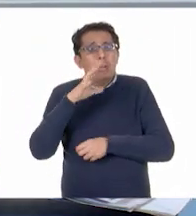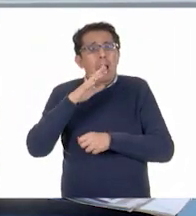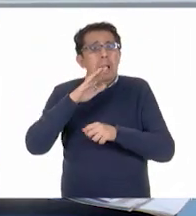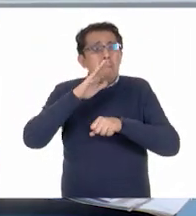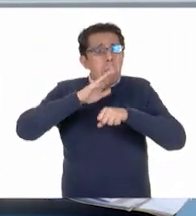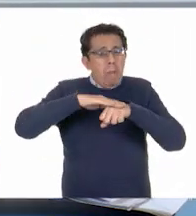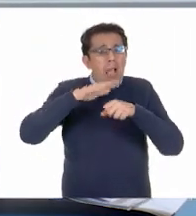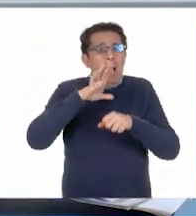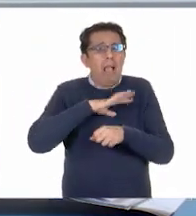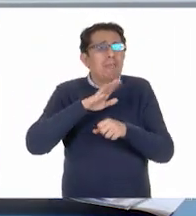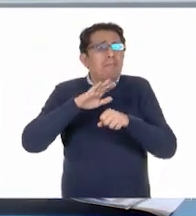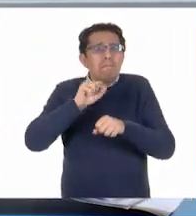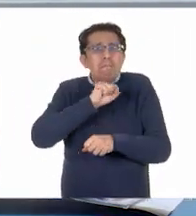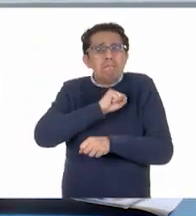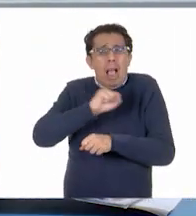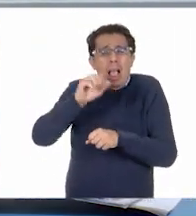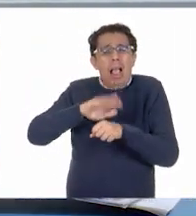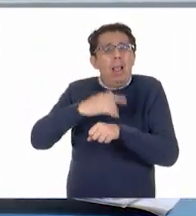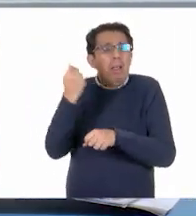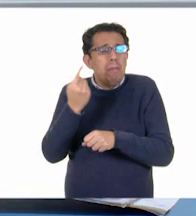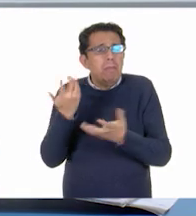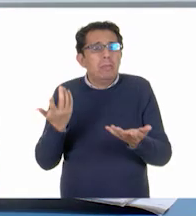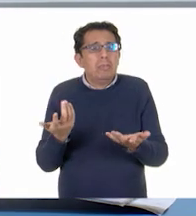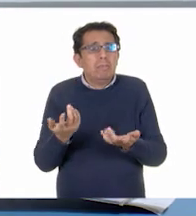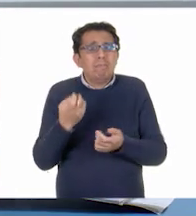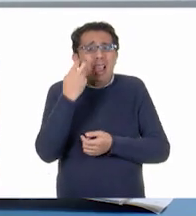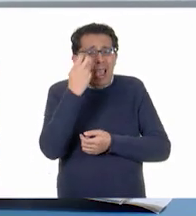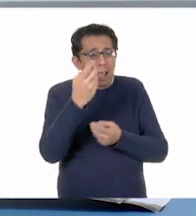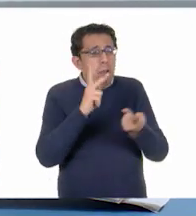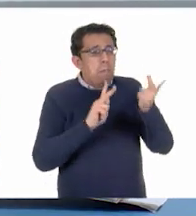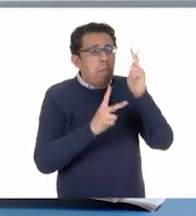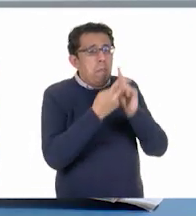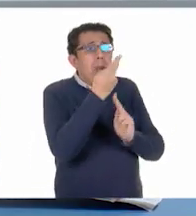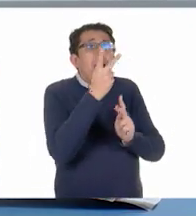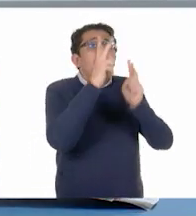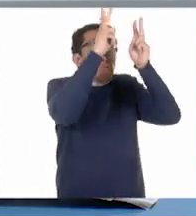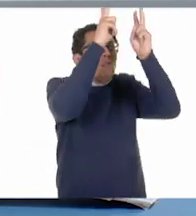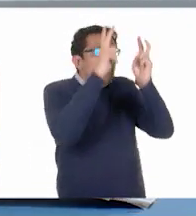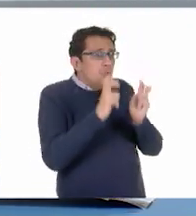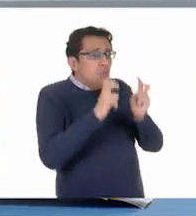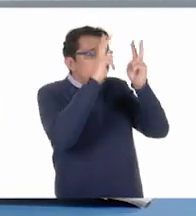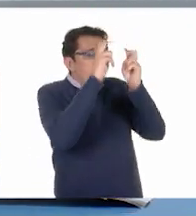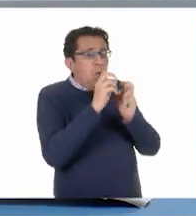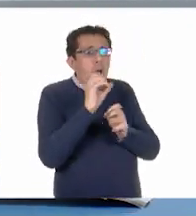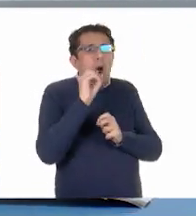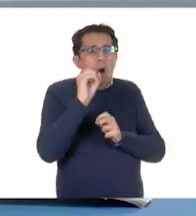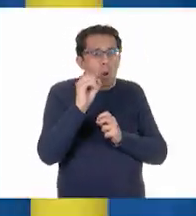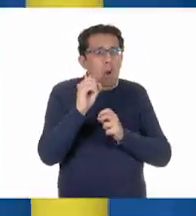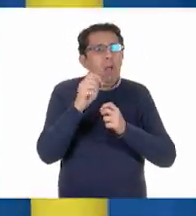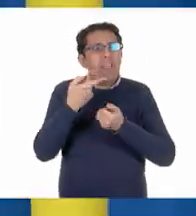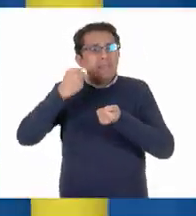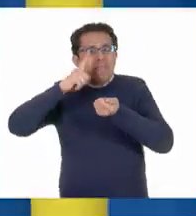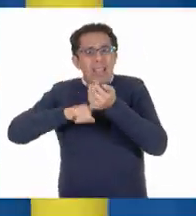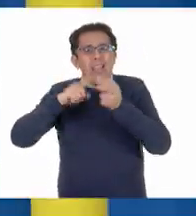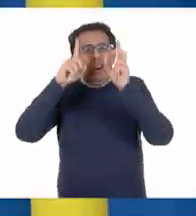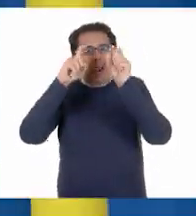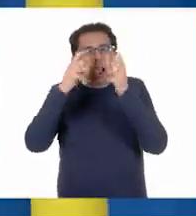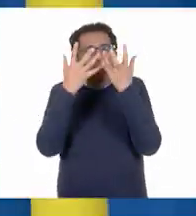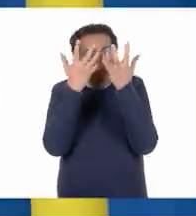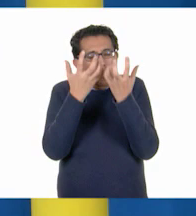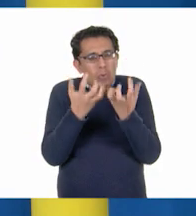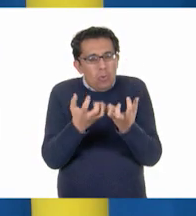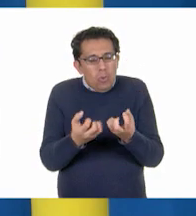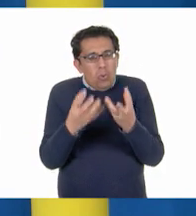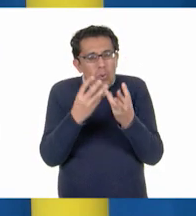que el dióxido de carbono lo absorben las plantas, se disuelve en el agua o se incorpora a los minerales? Correcto.